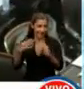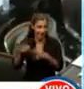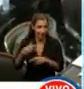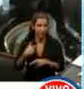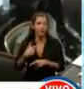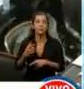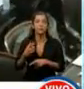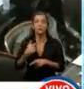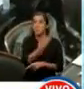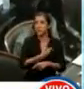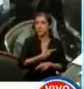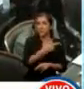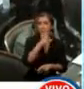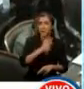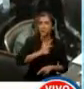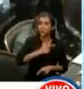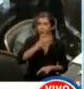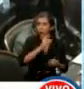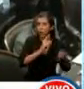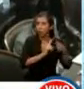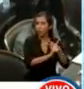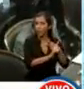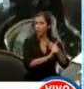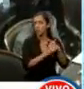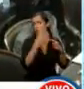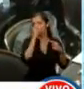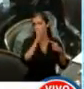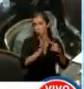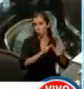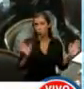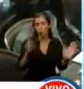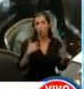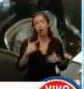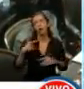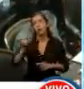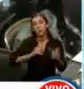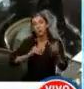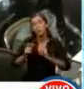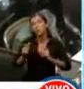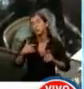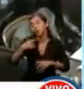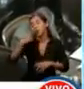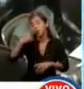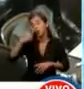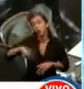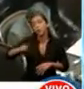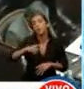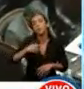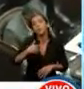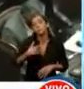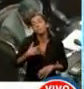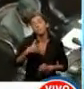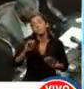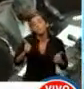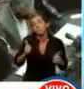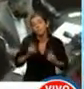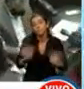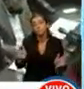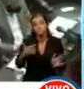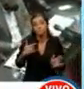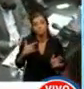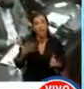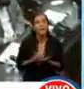presidente, de que no era posible y a lo último se convencieron que había que hacerlo como lo hemos hecho hoy. Todo esto